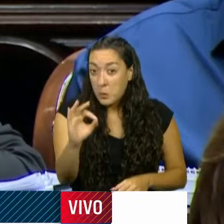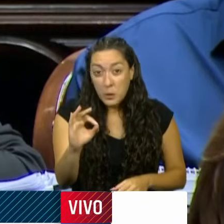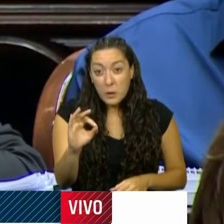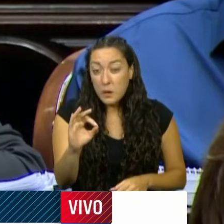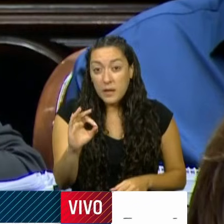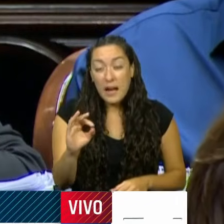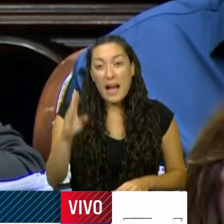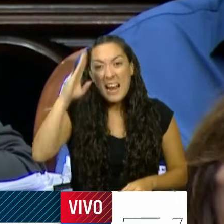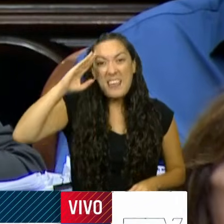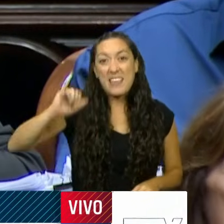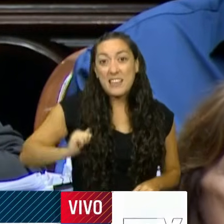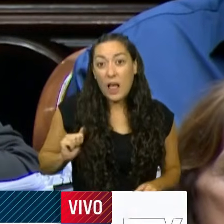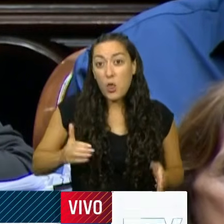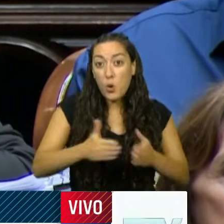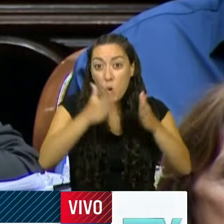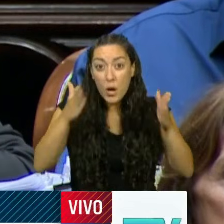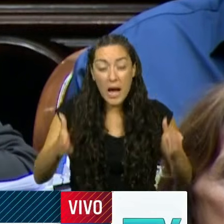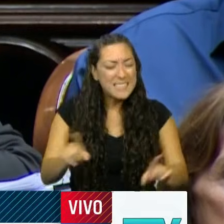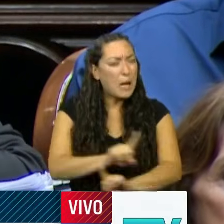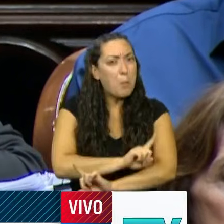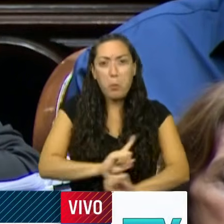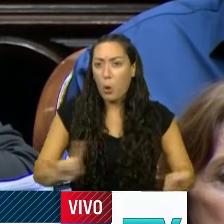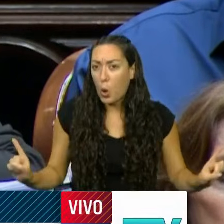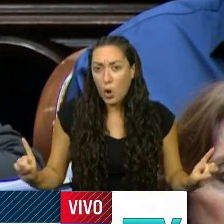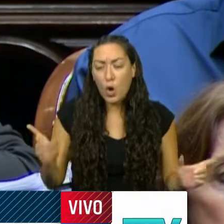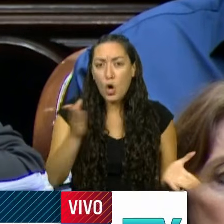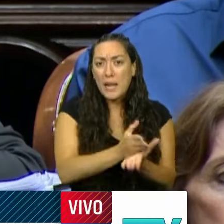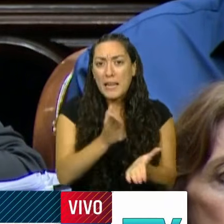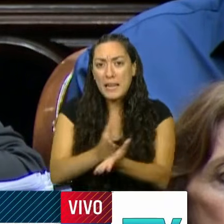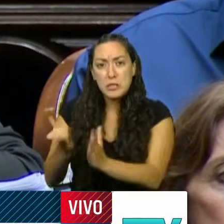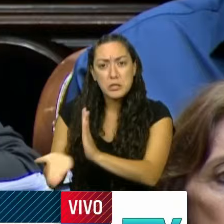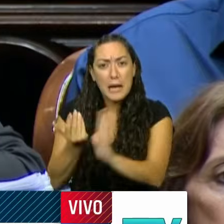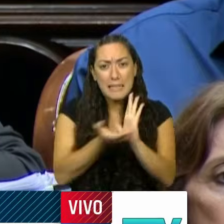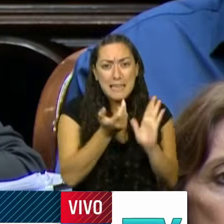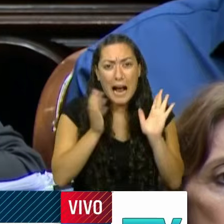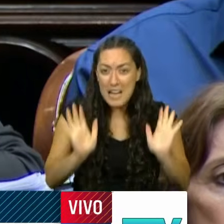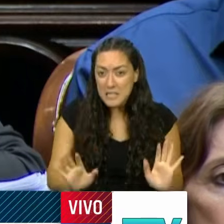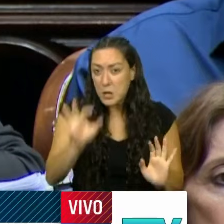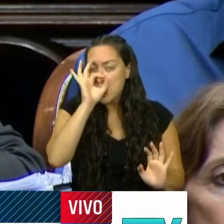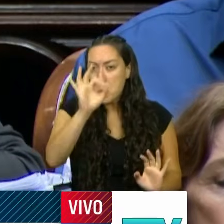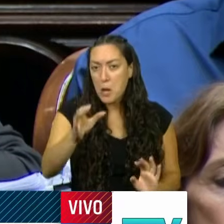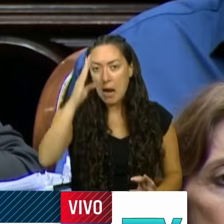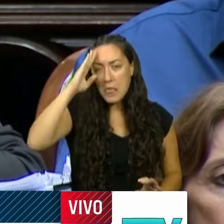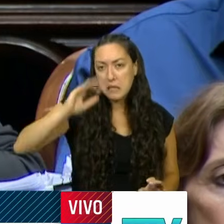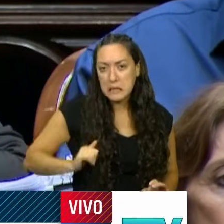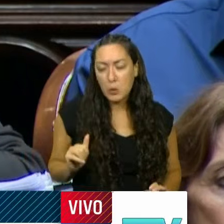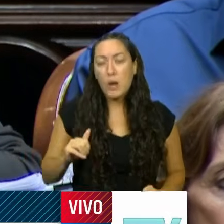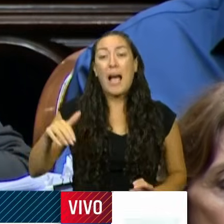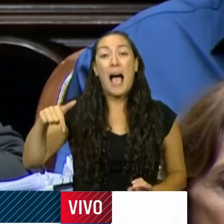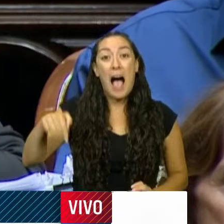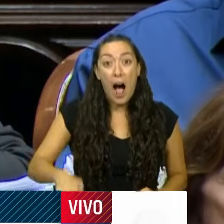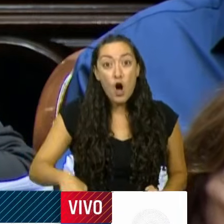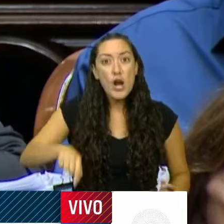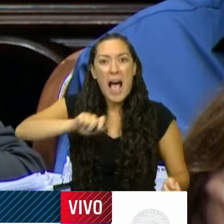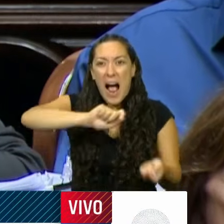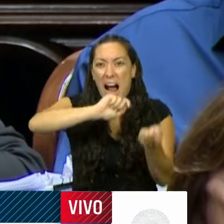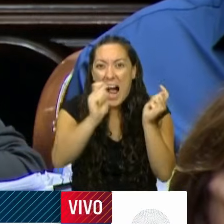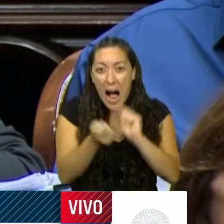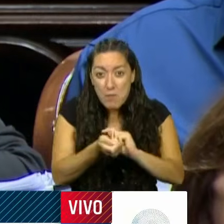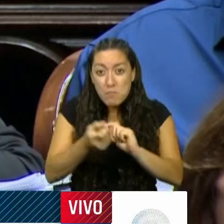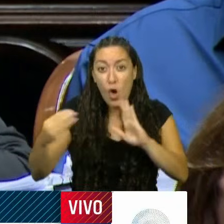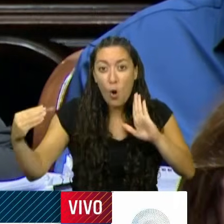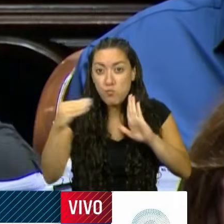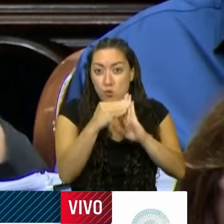en la dictadura militar. Ni siquiera en la dictadura militar. Los cambios que introducen acá,